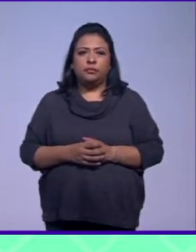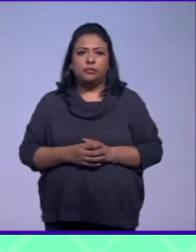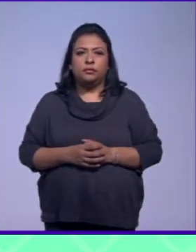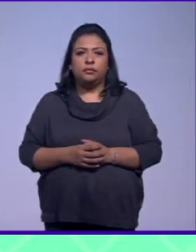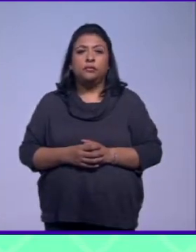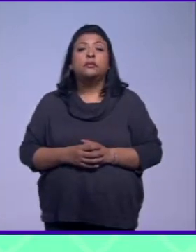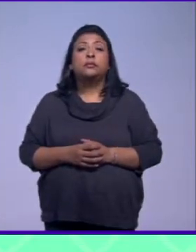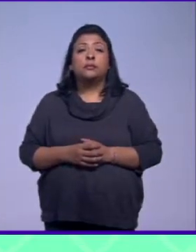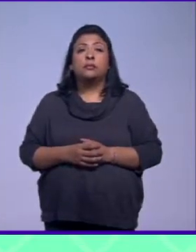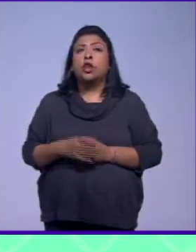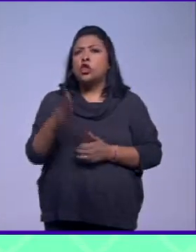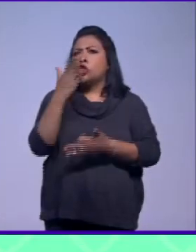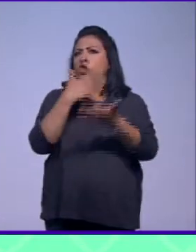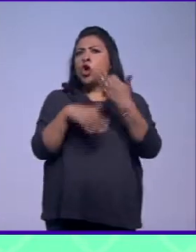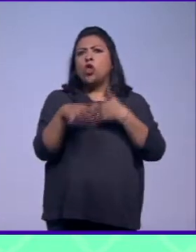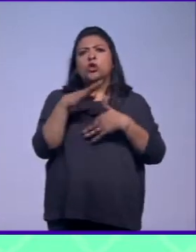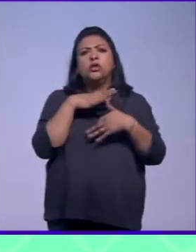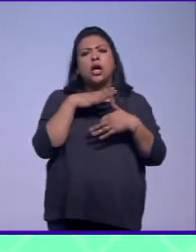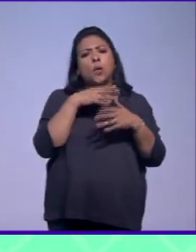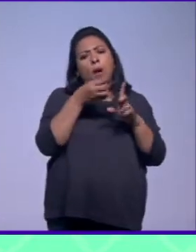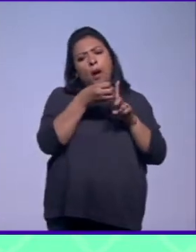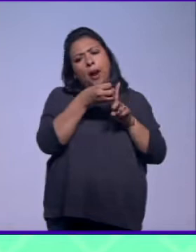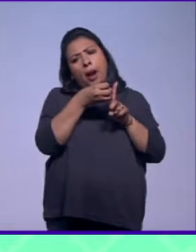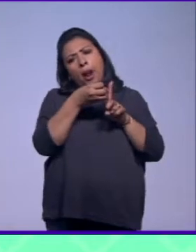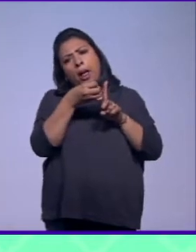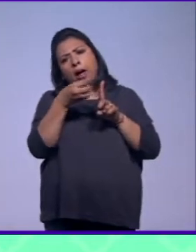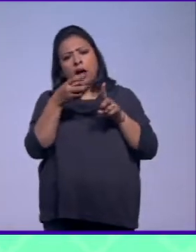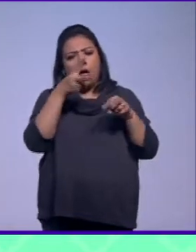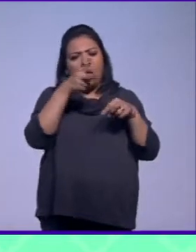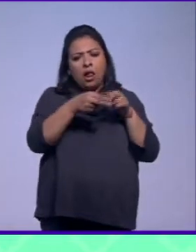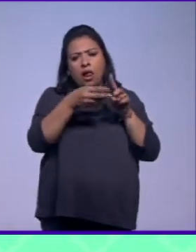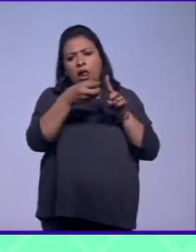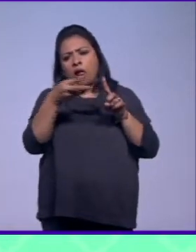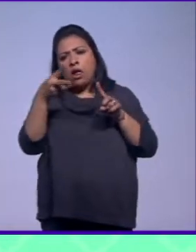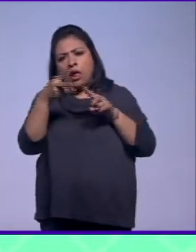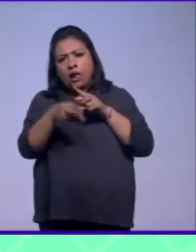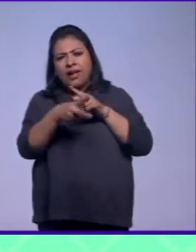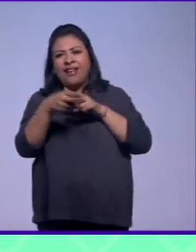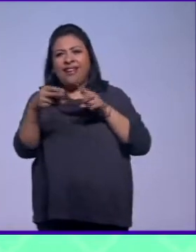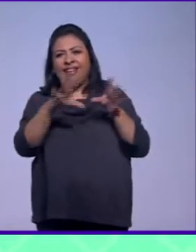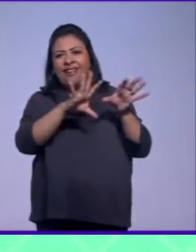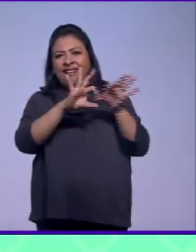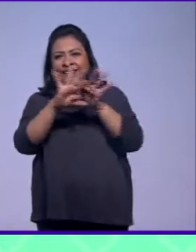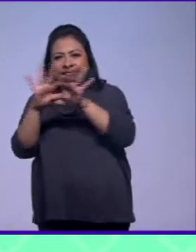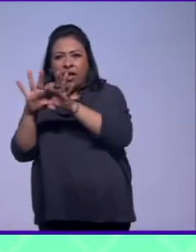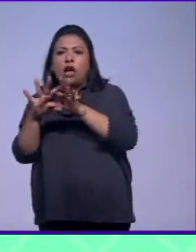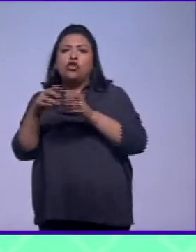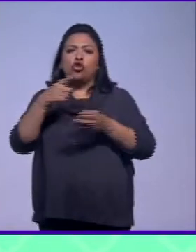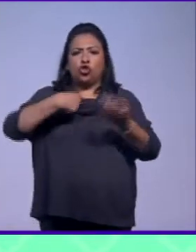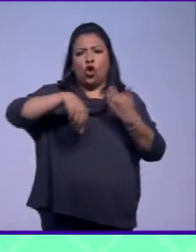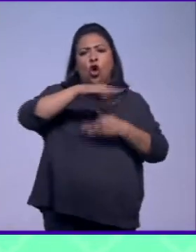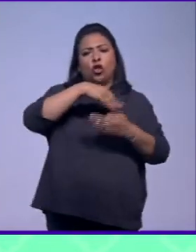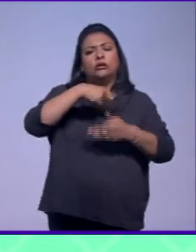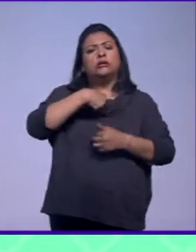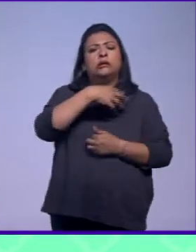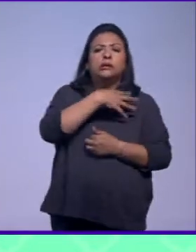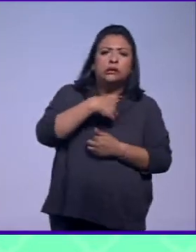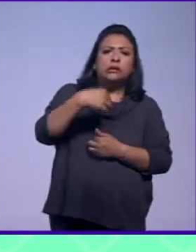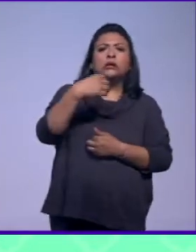todos somos una secuencia todos somos hijos muchos son capaces de